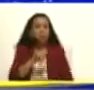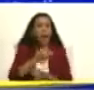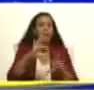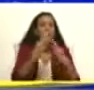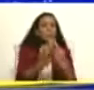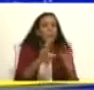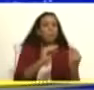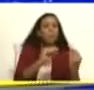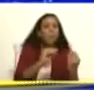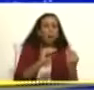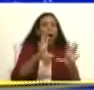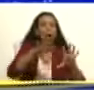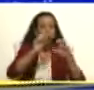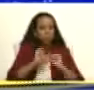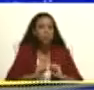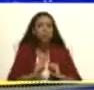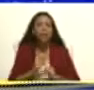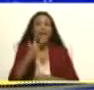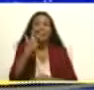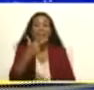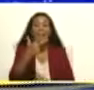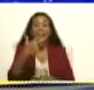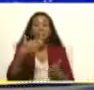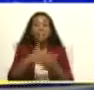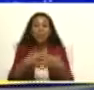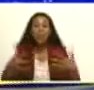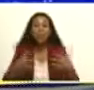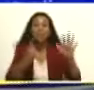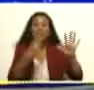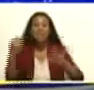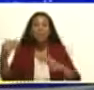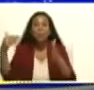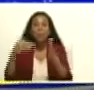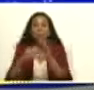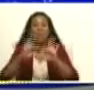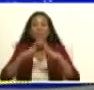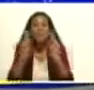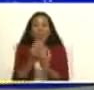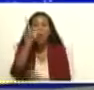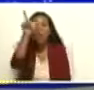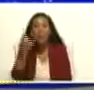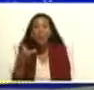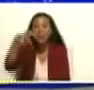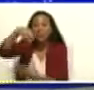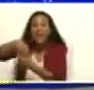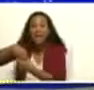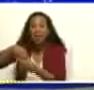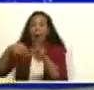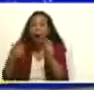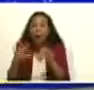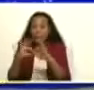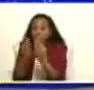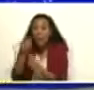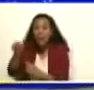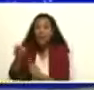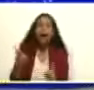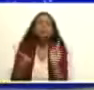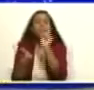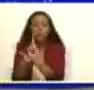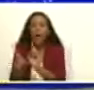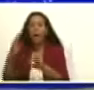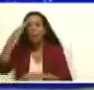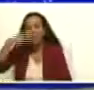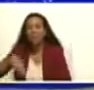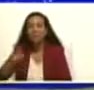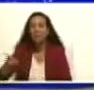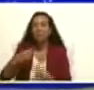estaríamos hablando 3.600.000 familias, donde por lo menos hay un miliciano, una miliciana,